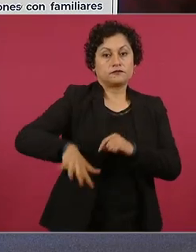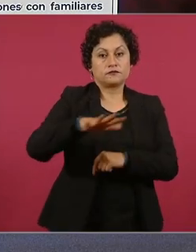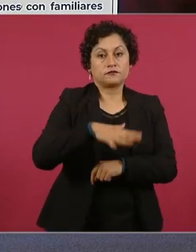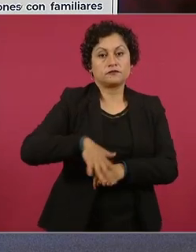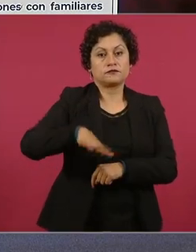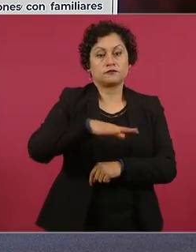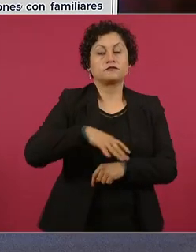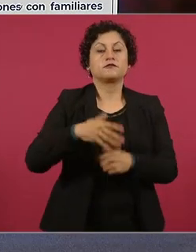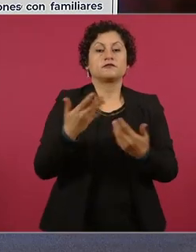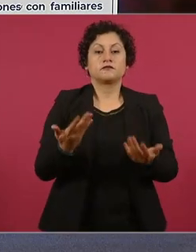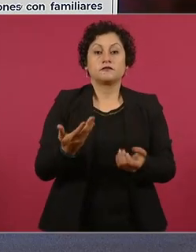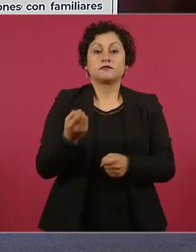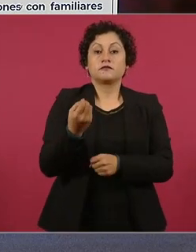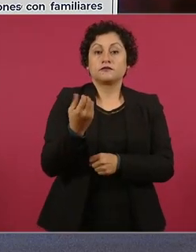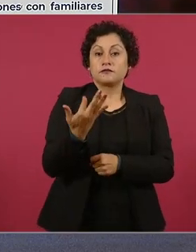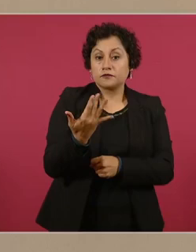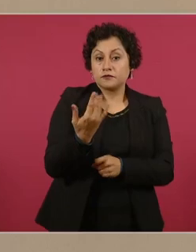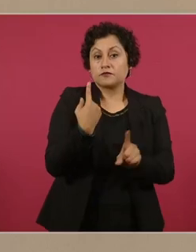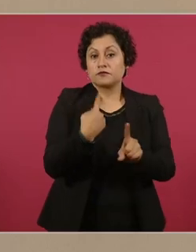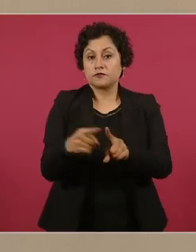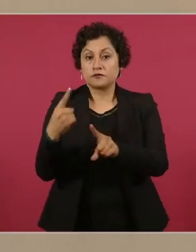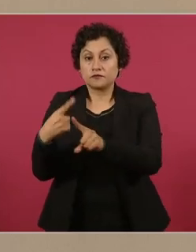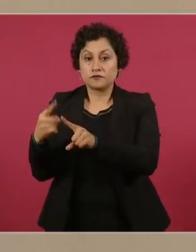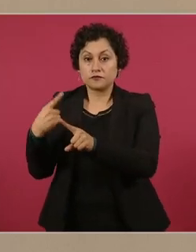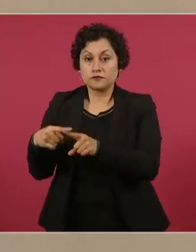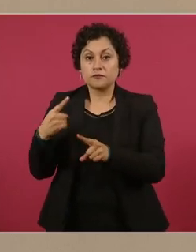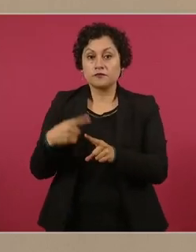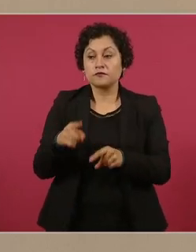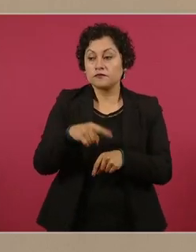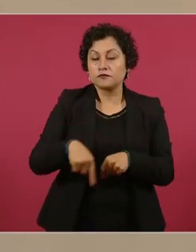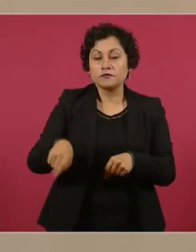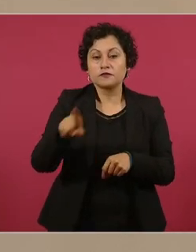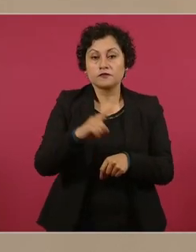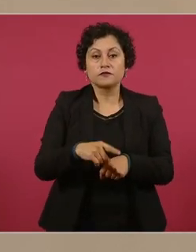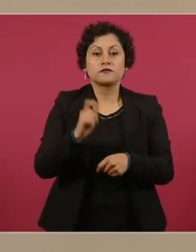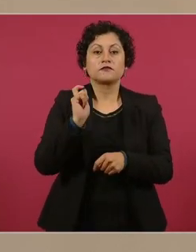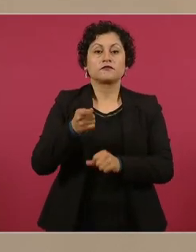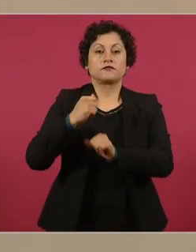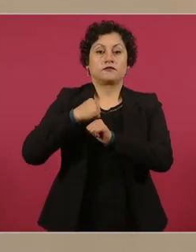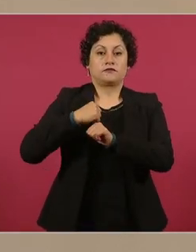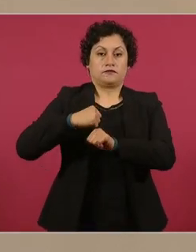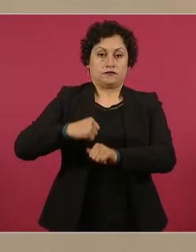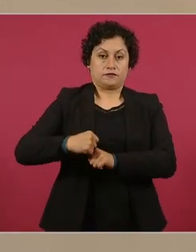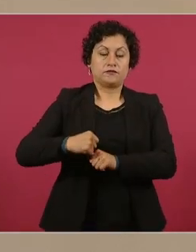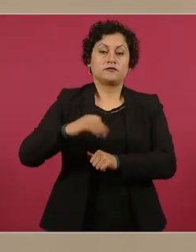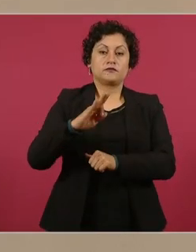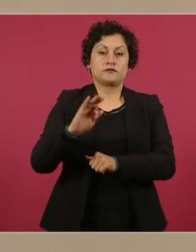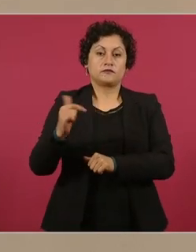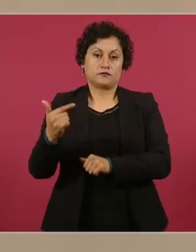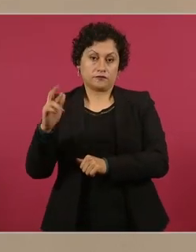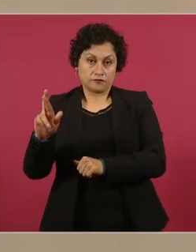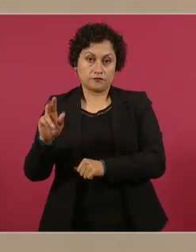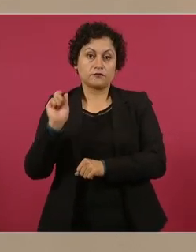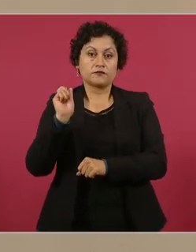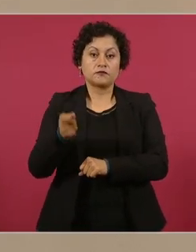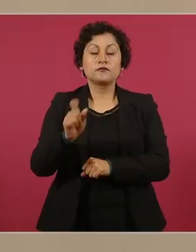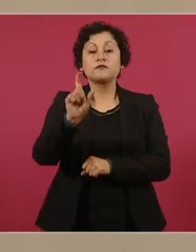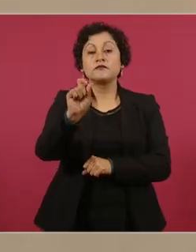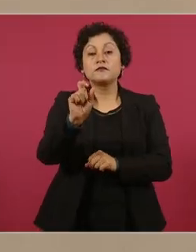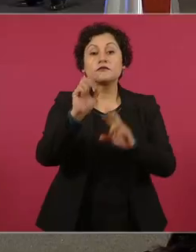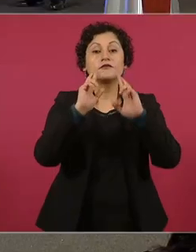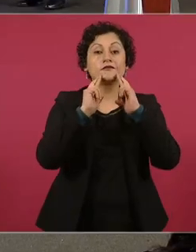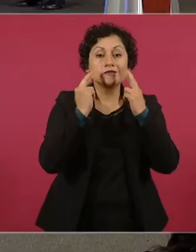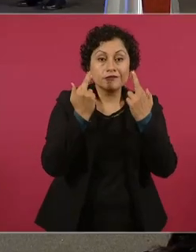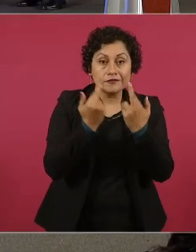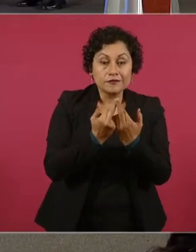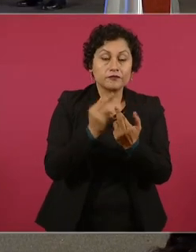de 50 búsquedas en vida realizadas por la Fiscalía General de la República, 20 reuniones con autoridades federales